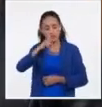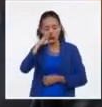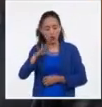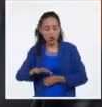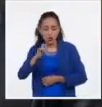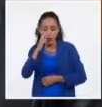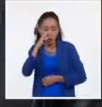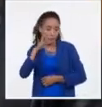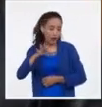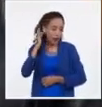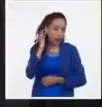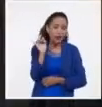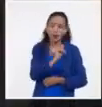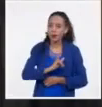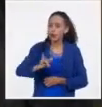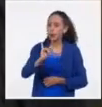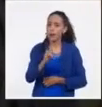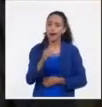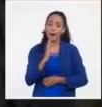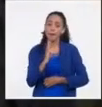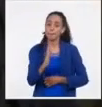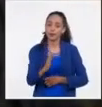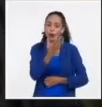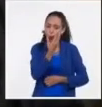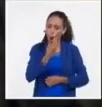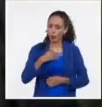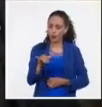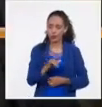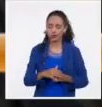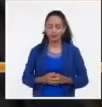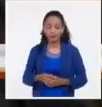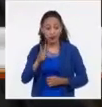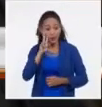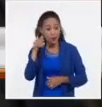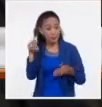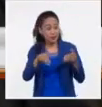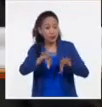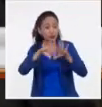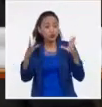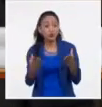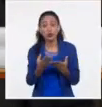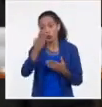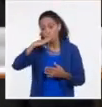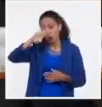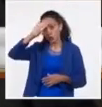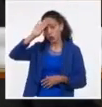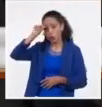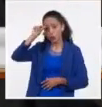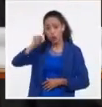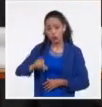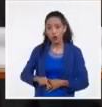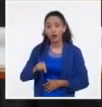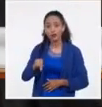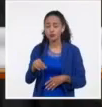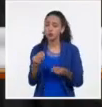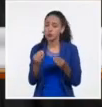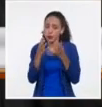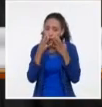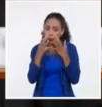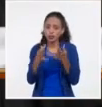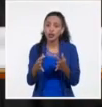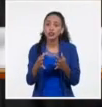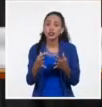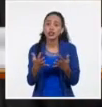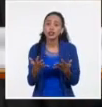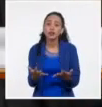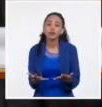niñas, nuestros adolescentes. Se ha tenido en cuenta la participación de todos los cubanos. Esto es importante